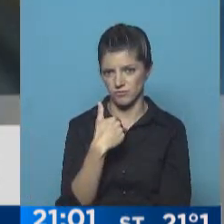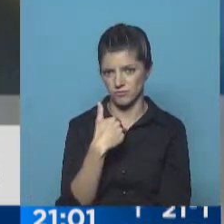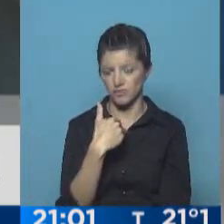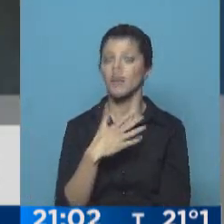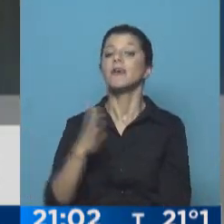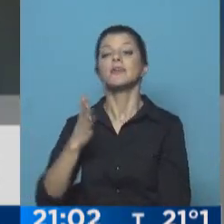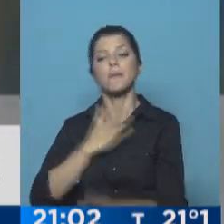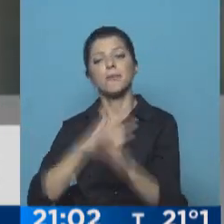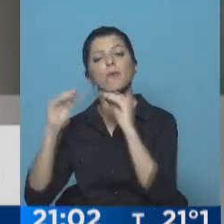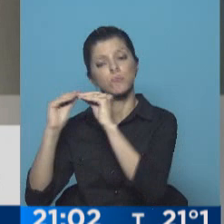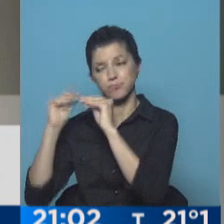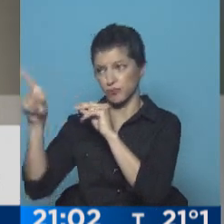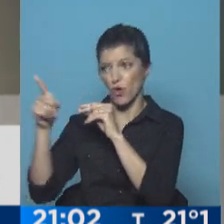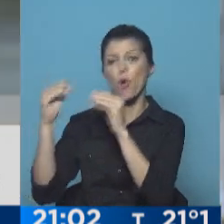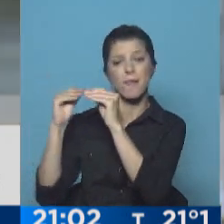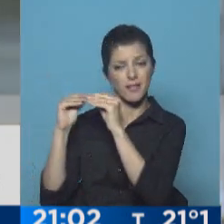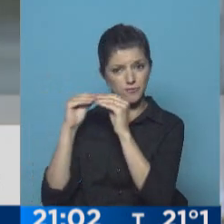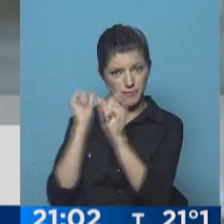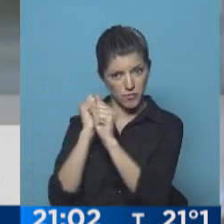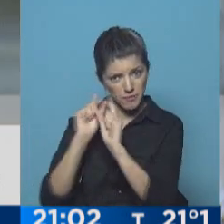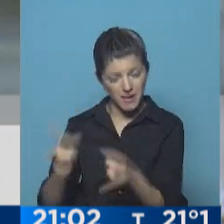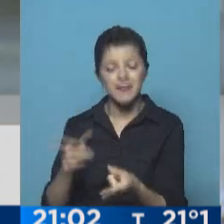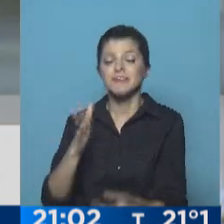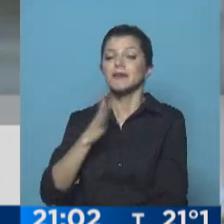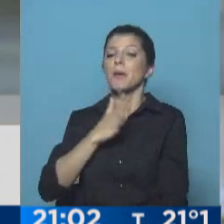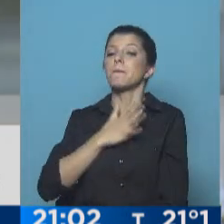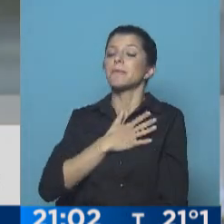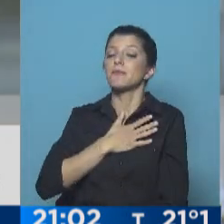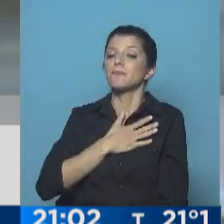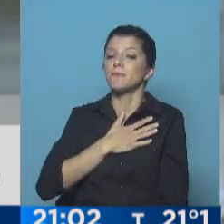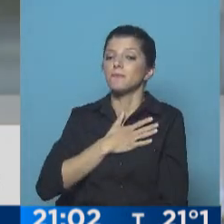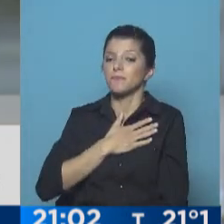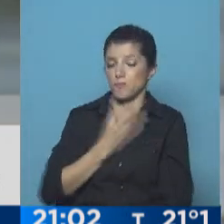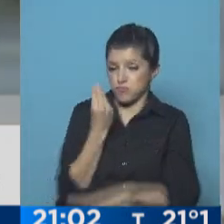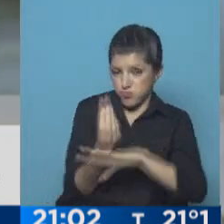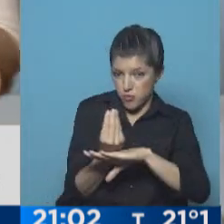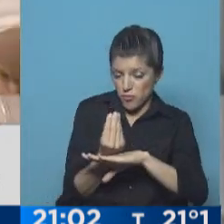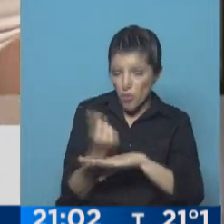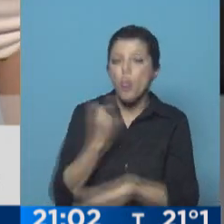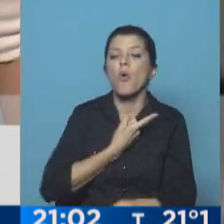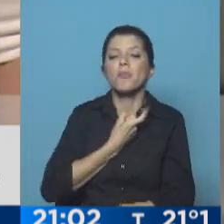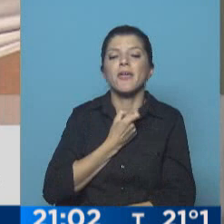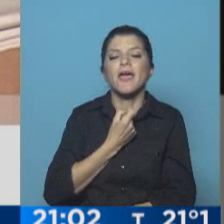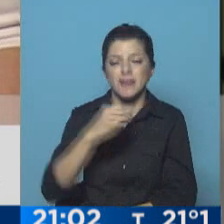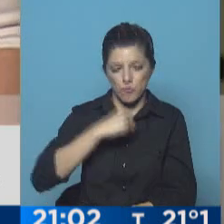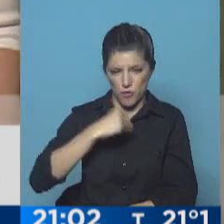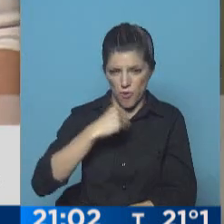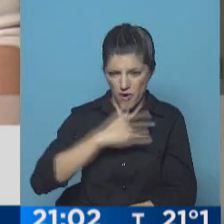a mis compatriotas que mi lugar está en el corazón de